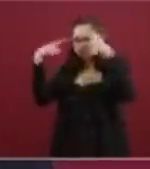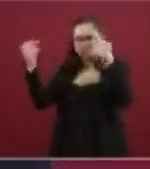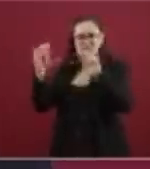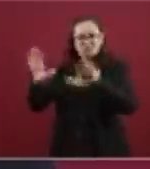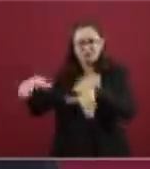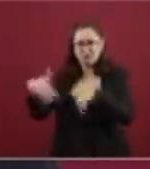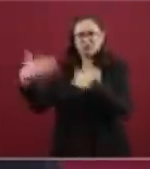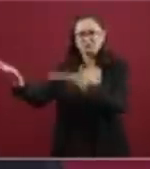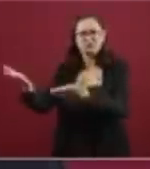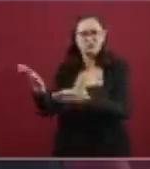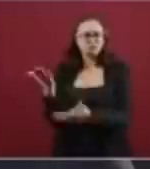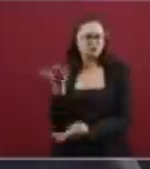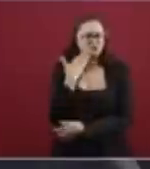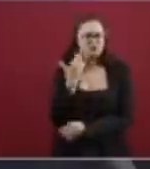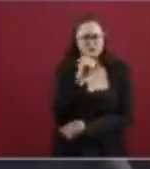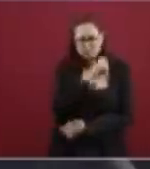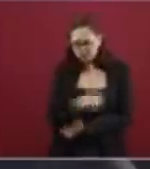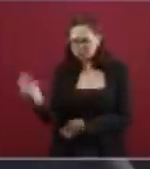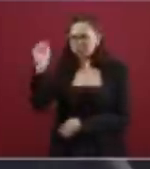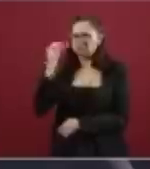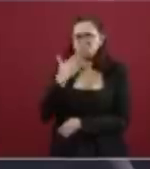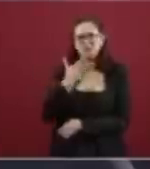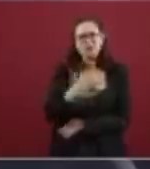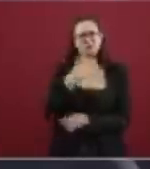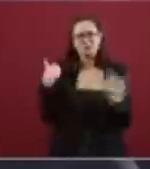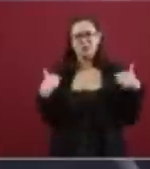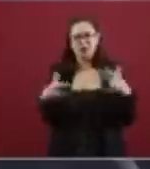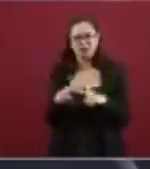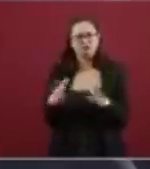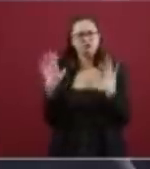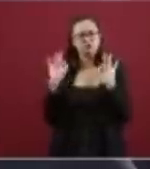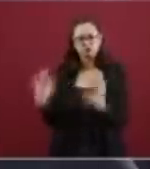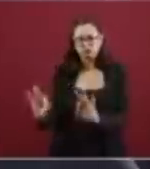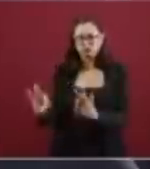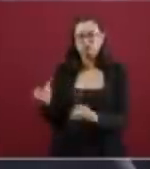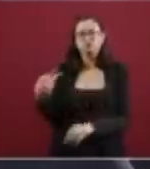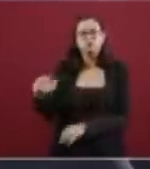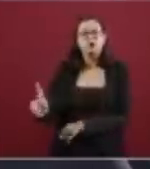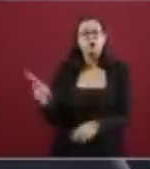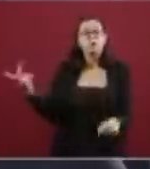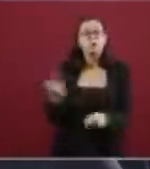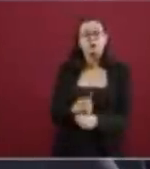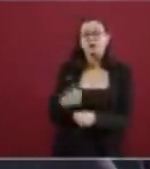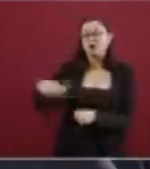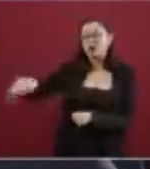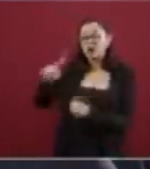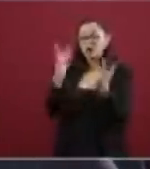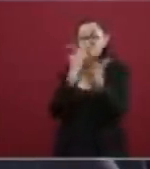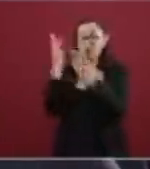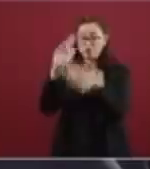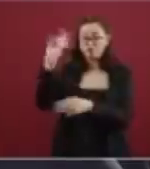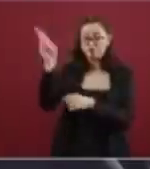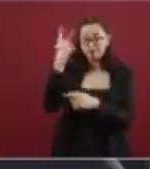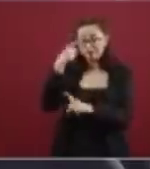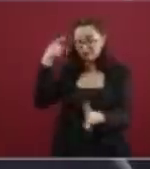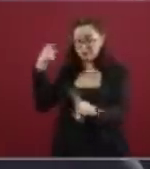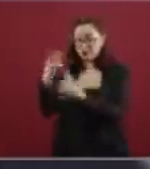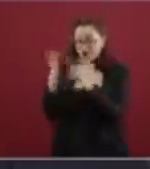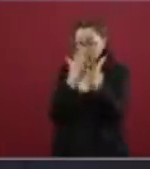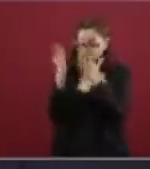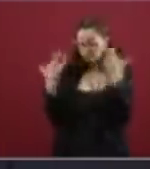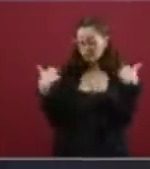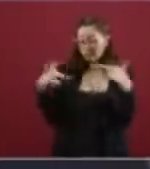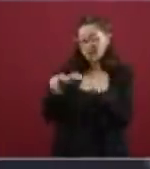Pero se dedicaron a cerrar normales, a desprestigiar a las normales. ¿Cómo